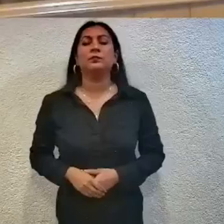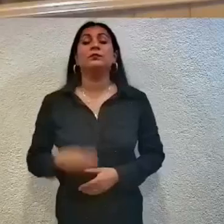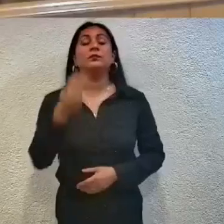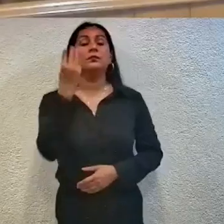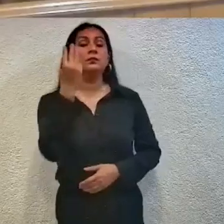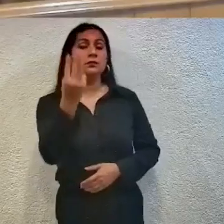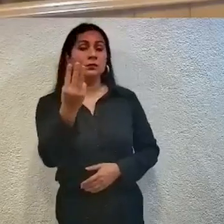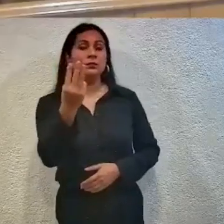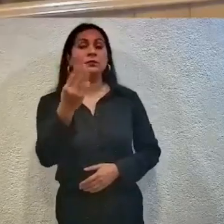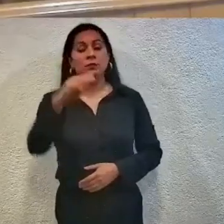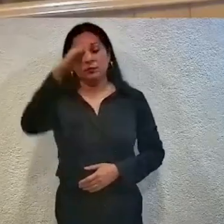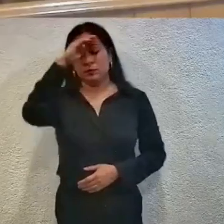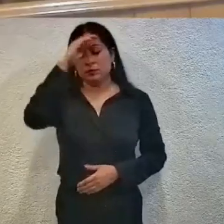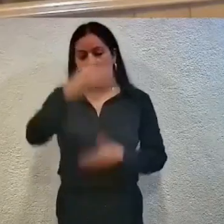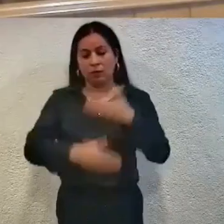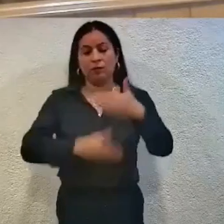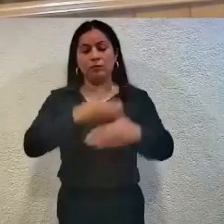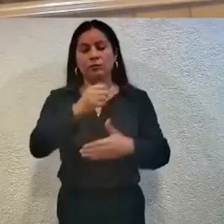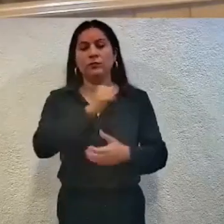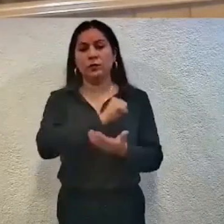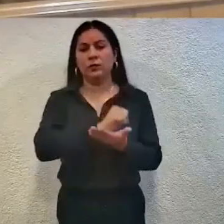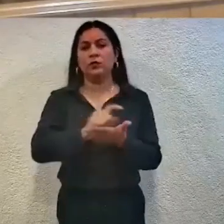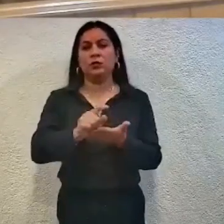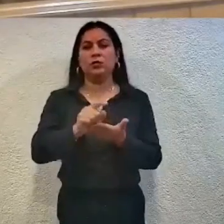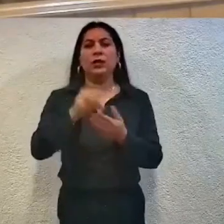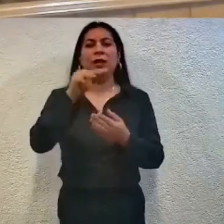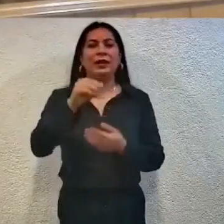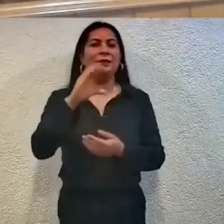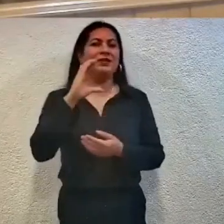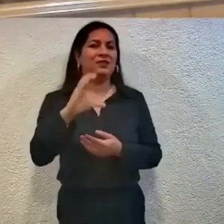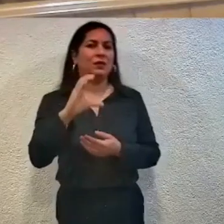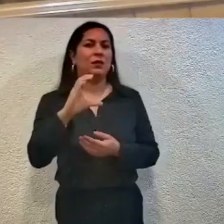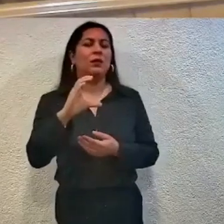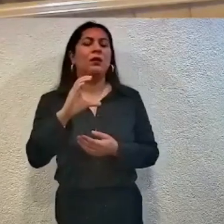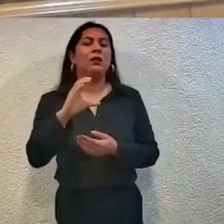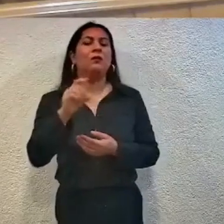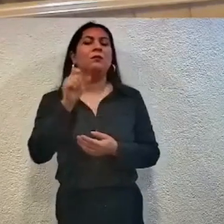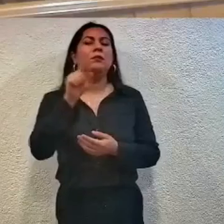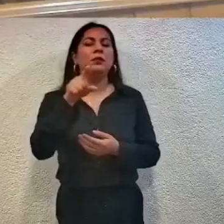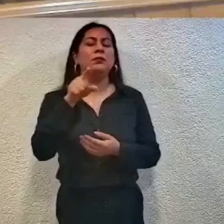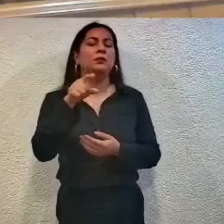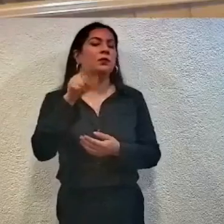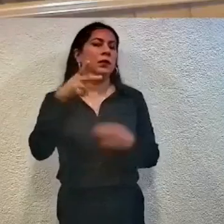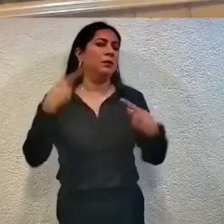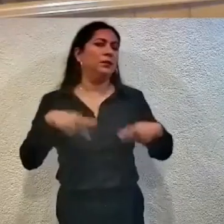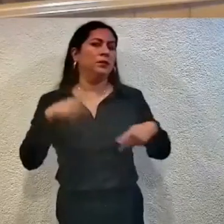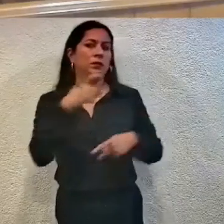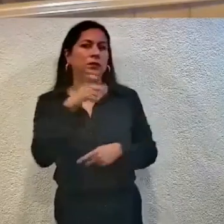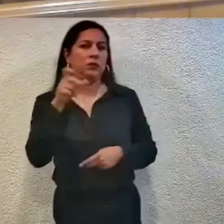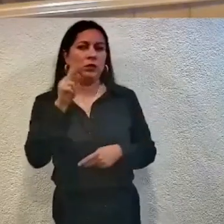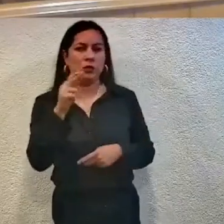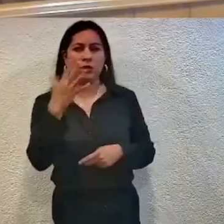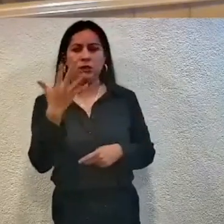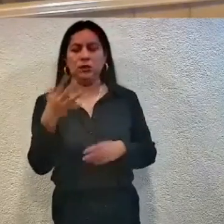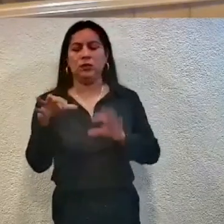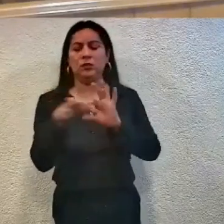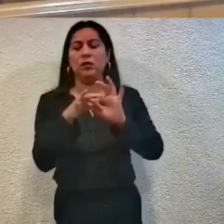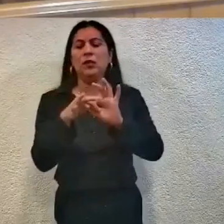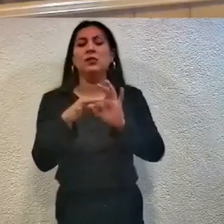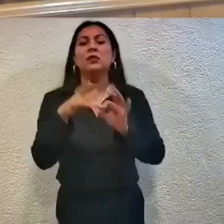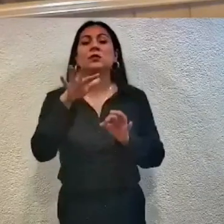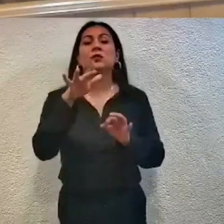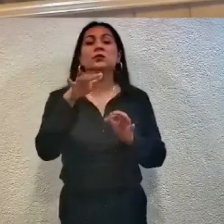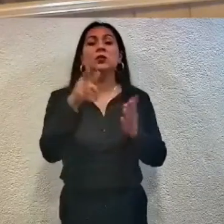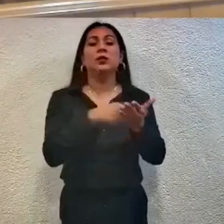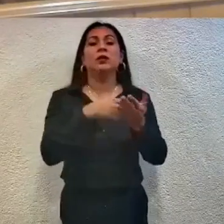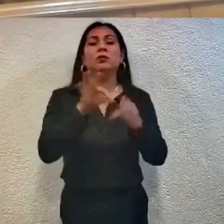Tercero, se considera procedente la solicitud del Partido Movimiento Ciudadano y el actor del juicio 185 en relación a los 50